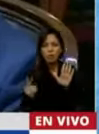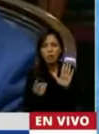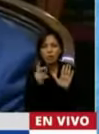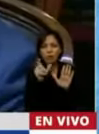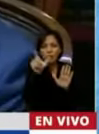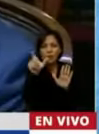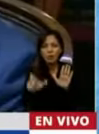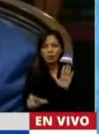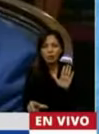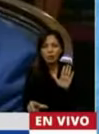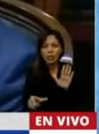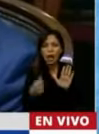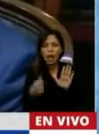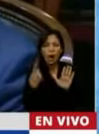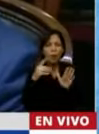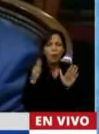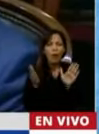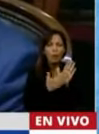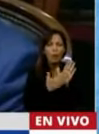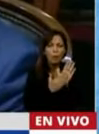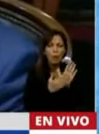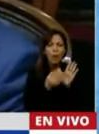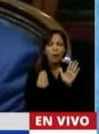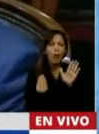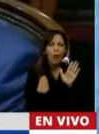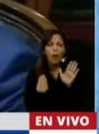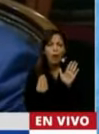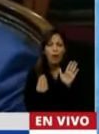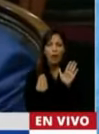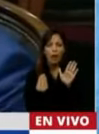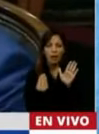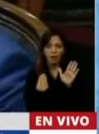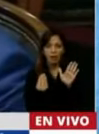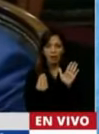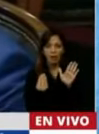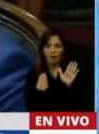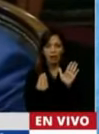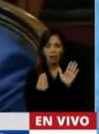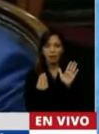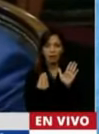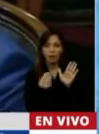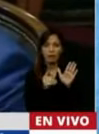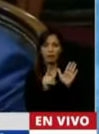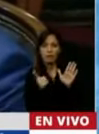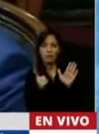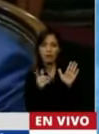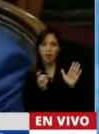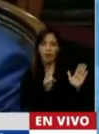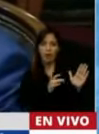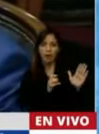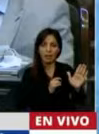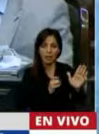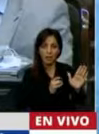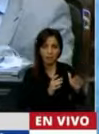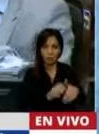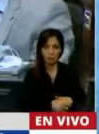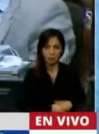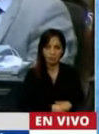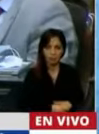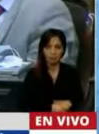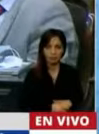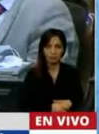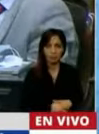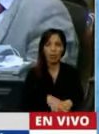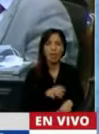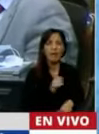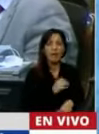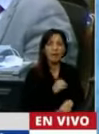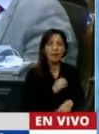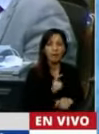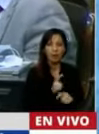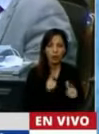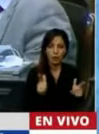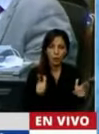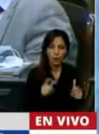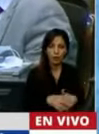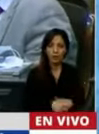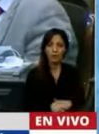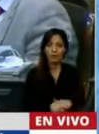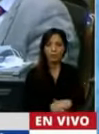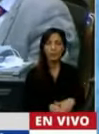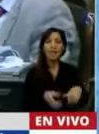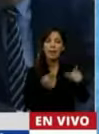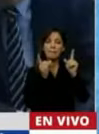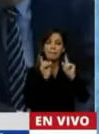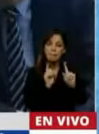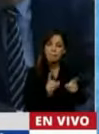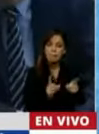uno de los signos que se busca es la ausencia del latido cardíaco. Y es ese